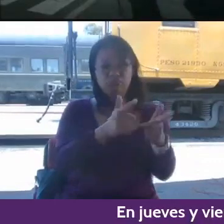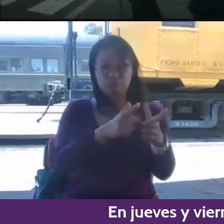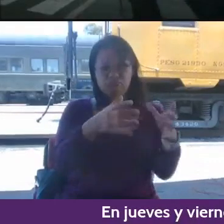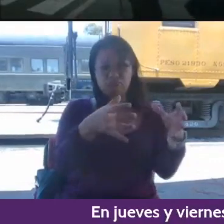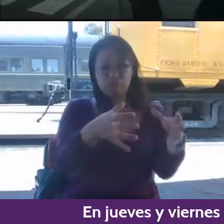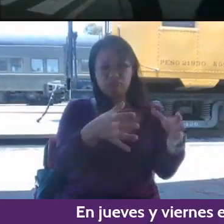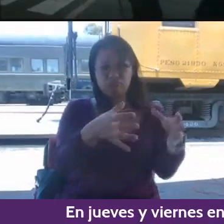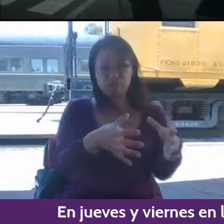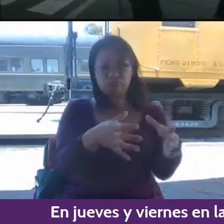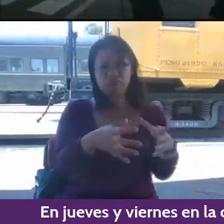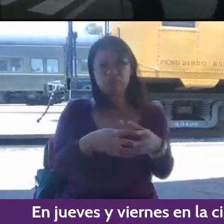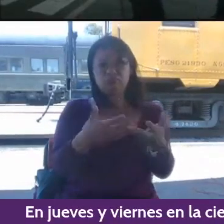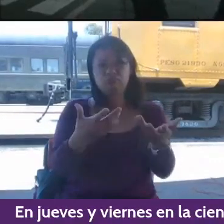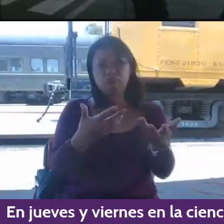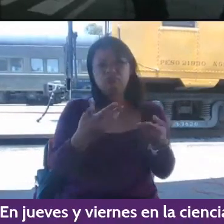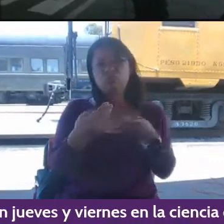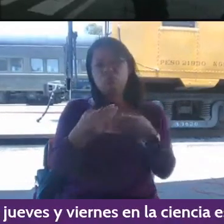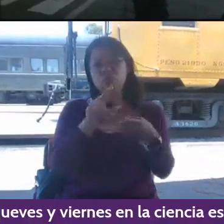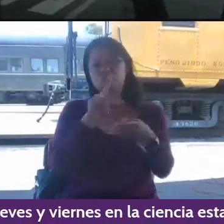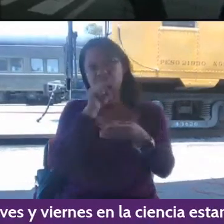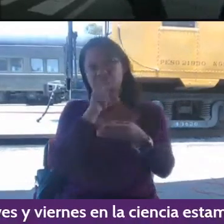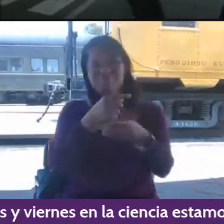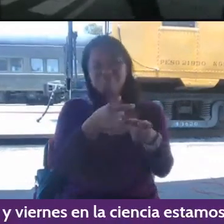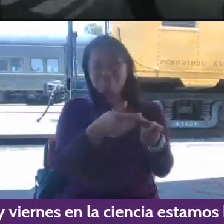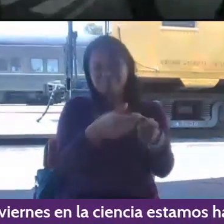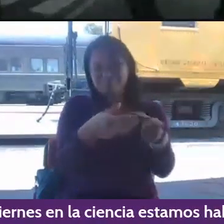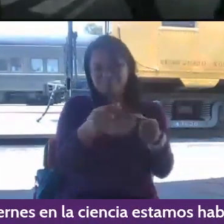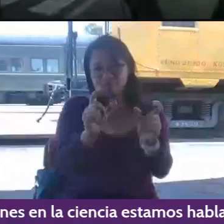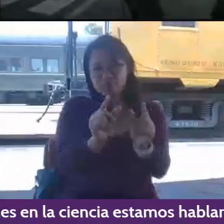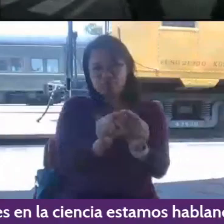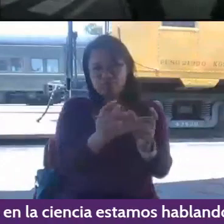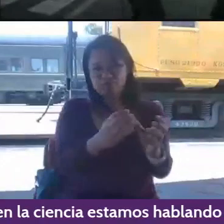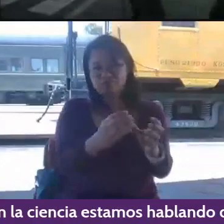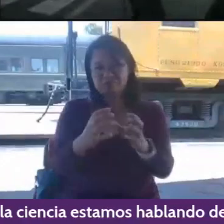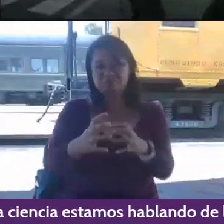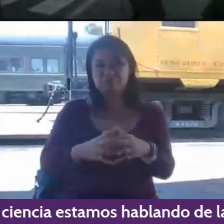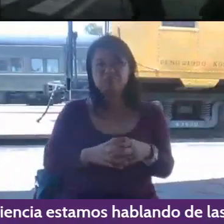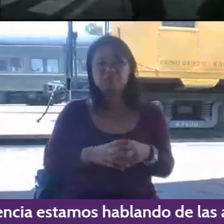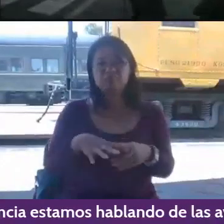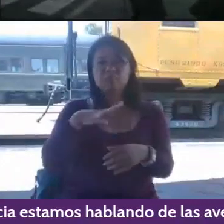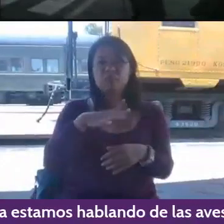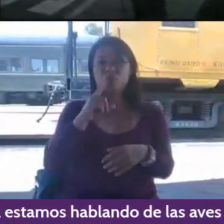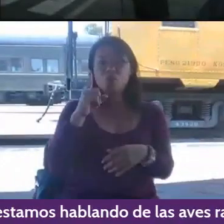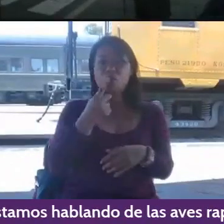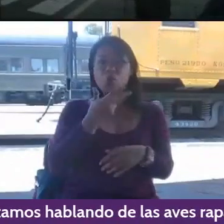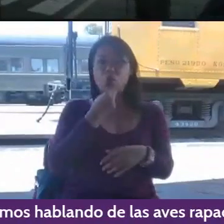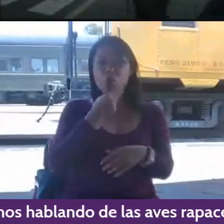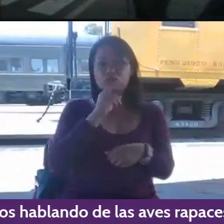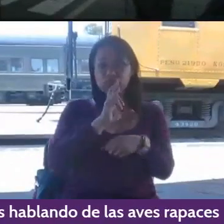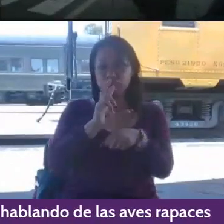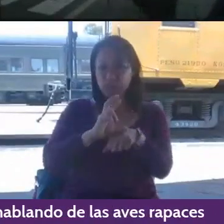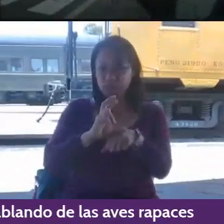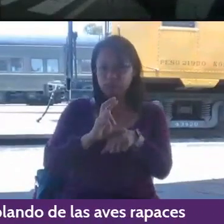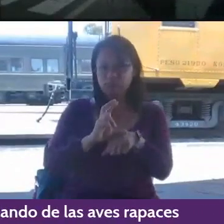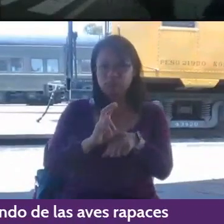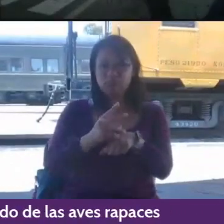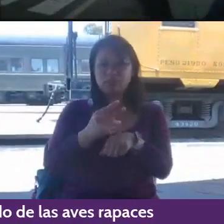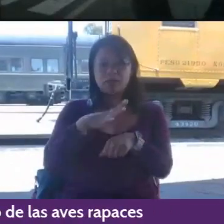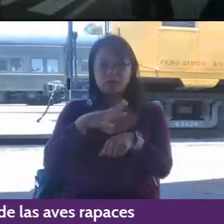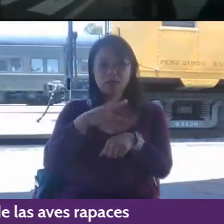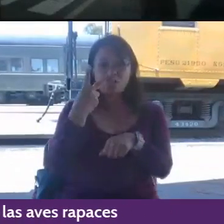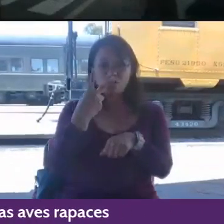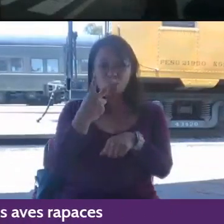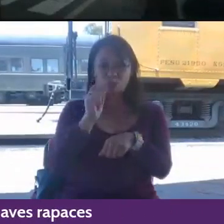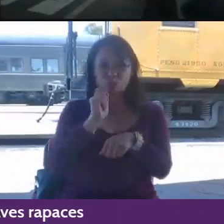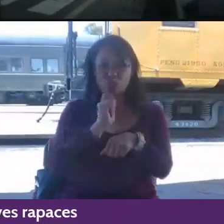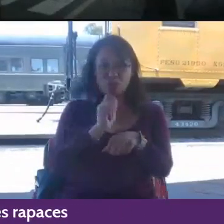7 huevos fecundados y 2 pollitos. Por ahí hay un caso que registraron de un macho de lechuza de campanario que tenía 2 novias en el